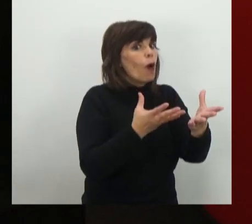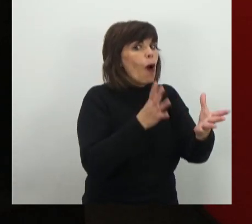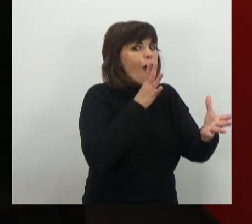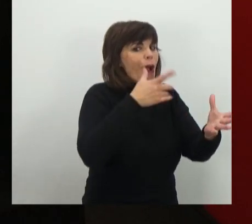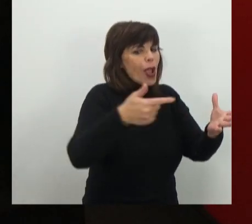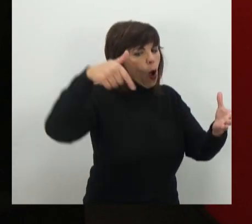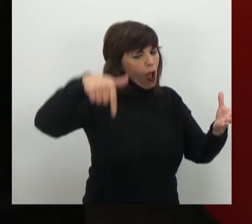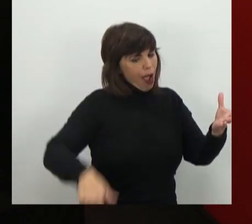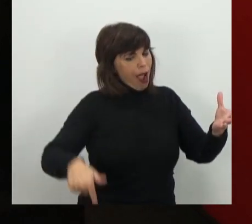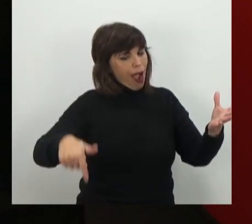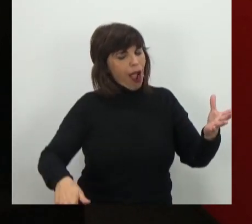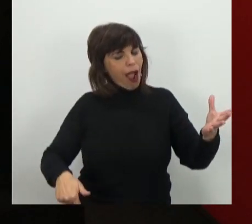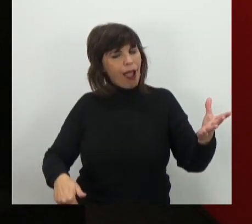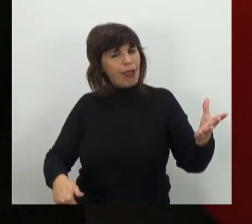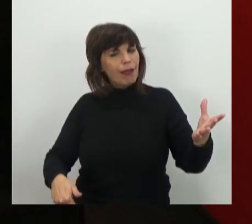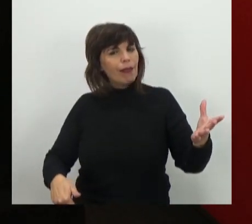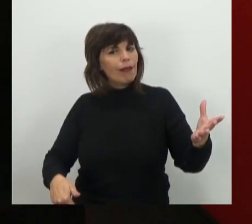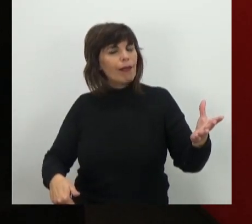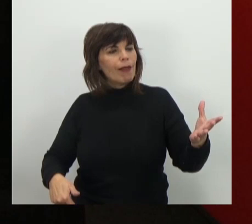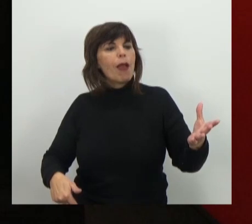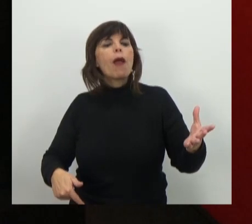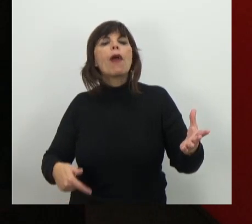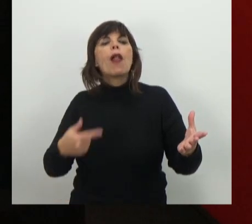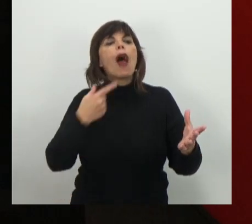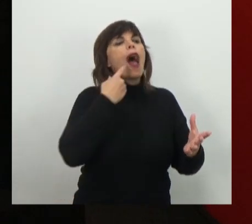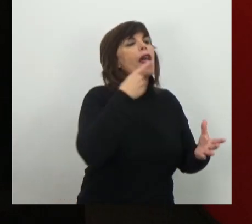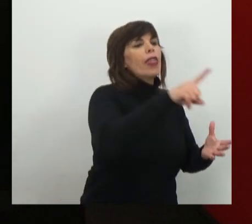Porque si era verdad lo que dijo Jesucristo,